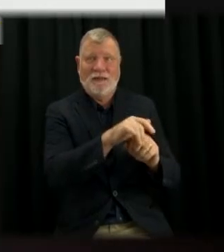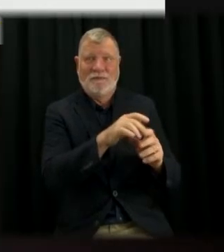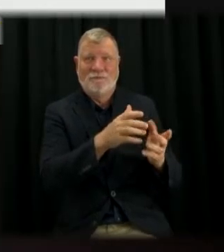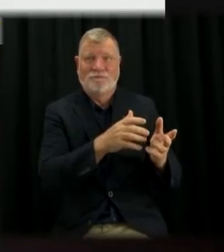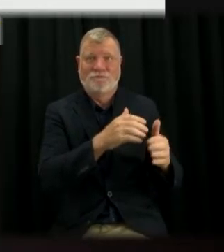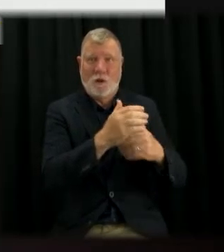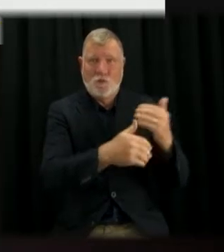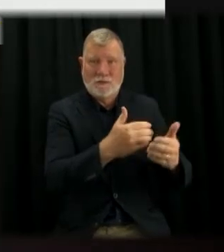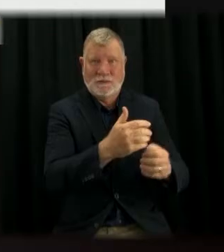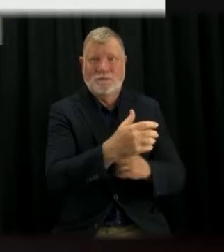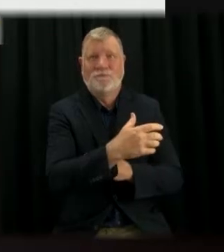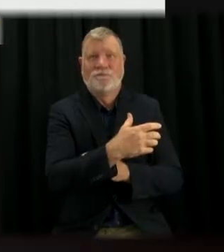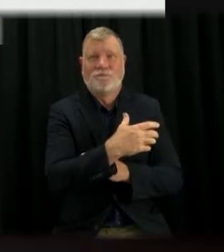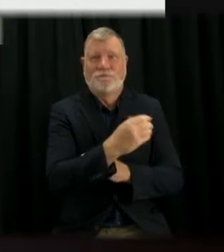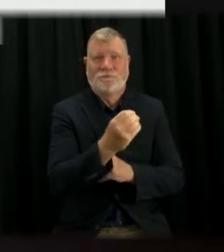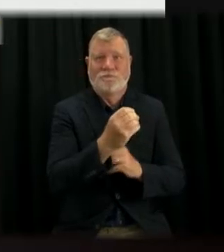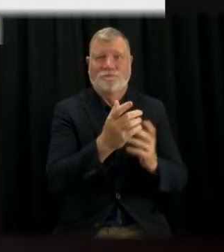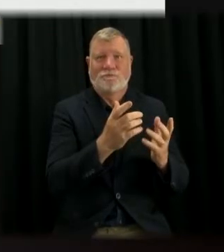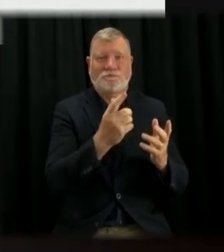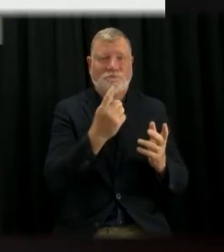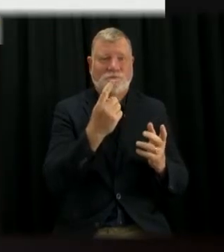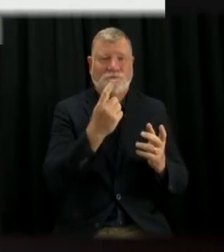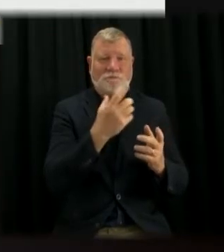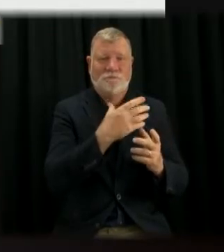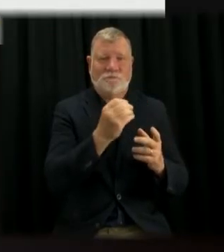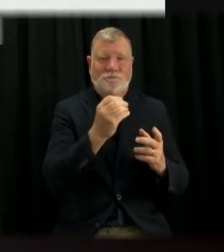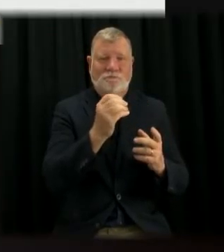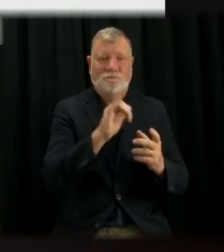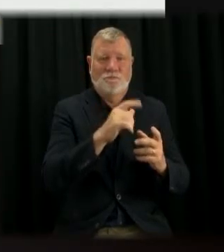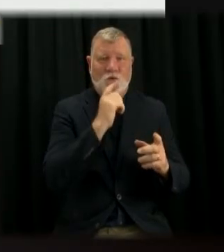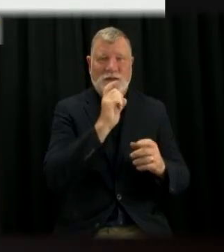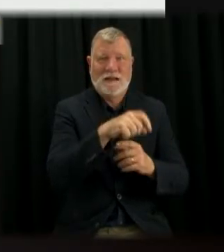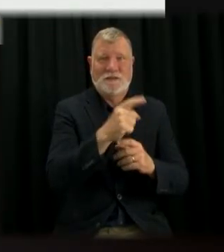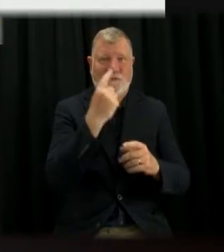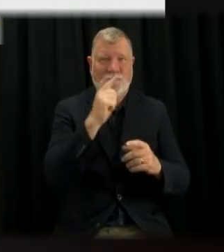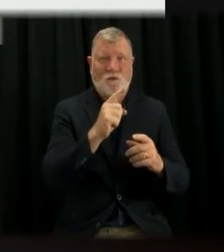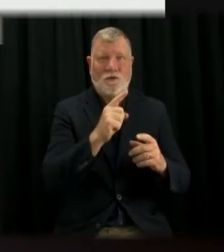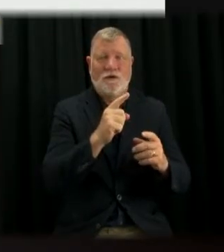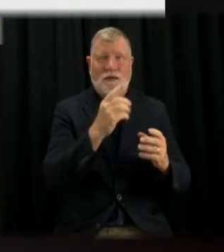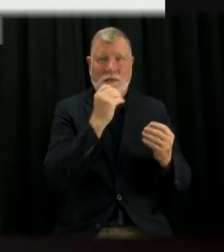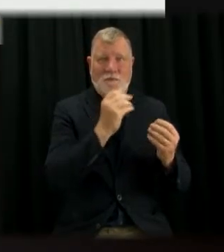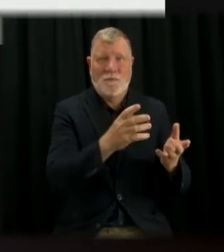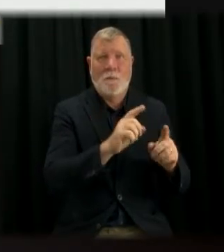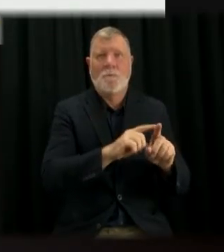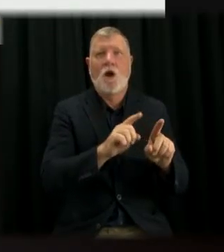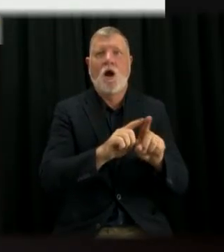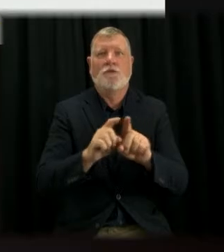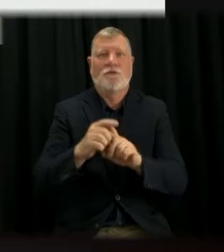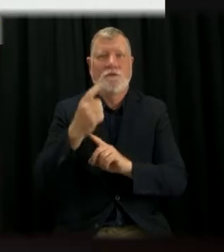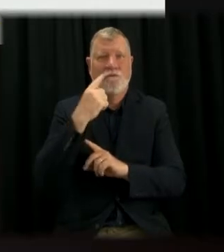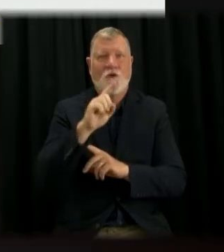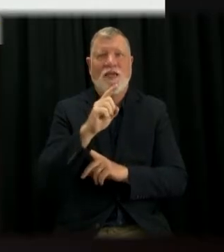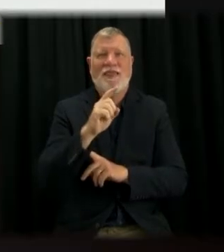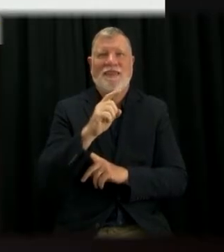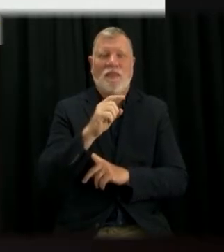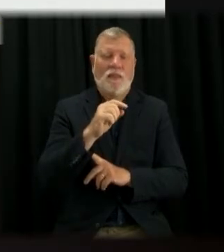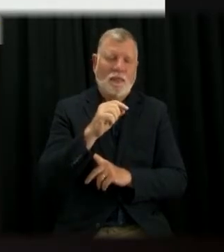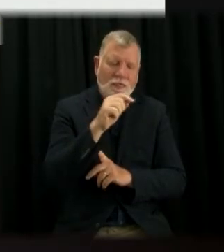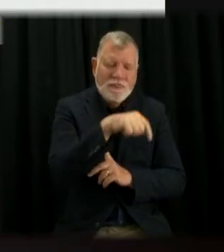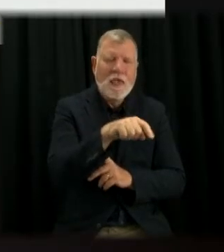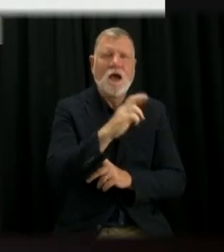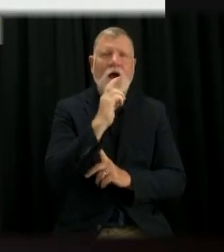la preintervención y reconciliación, que son necesarios para tener la información, pero también